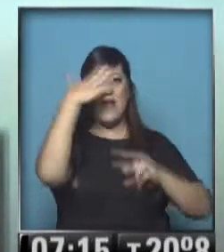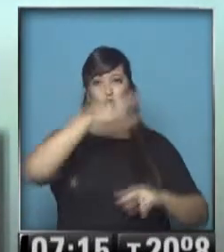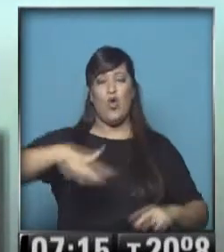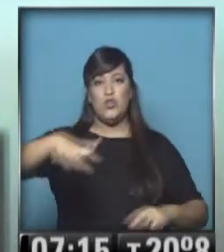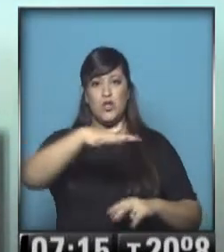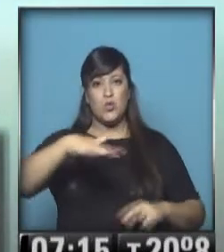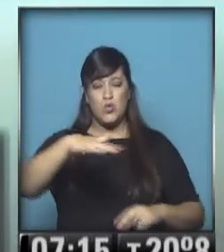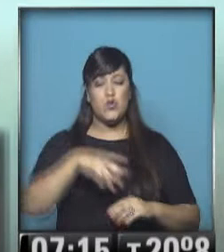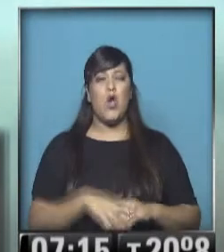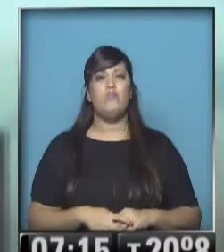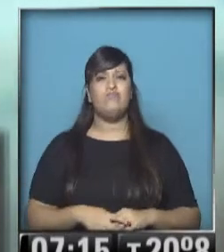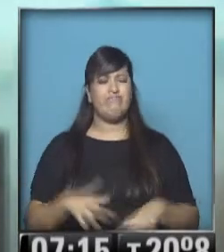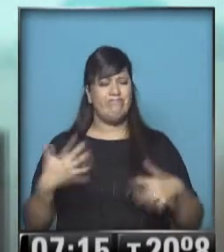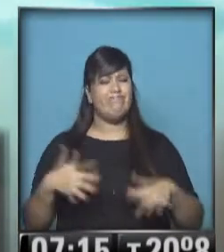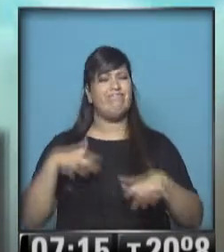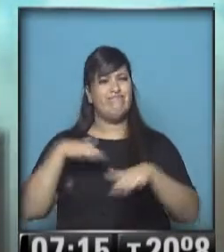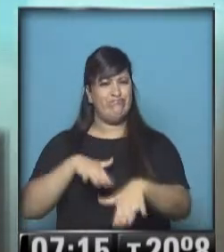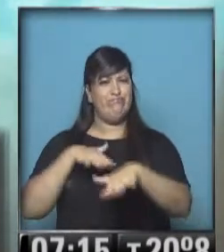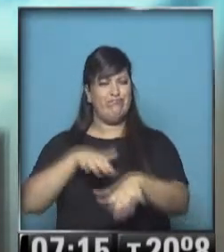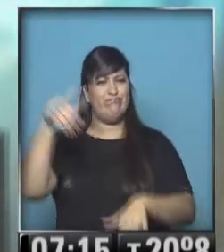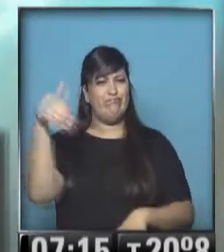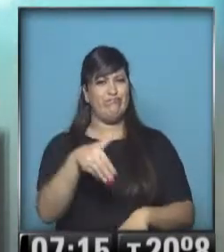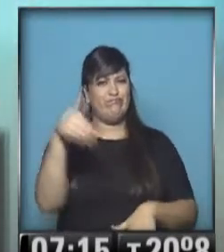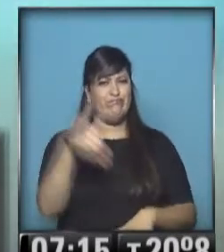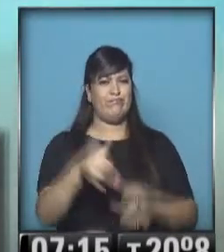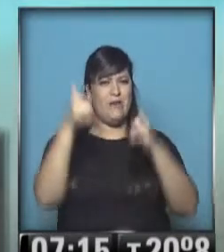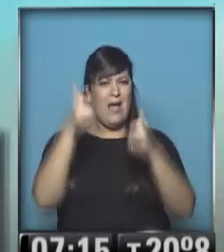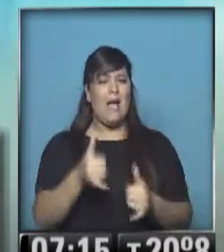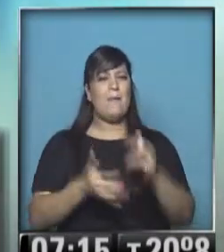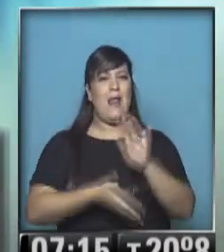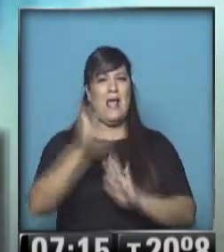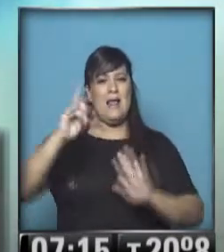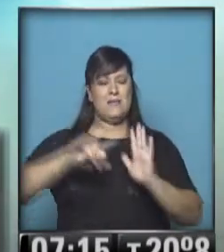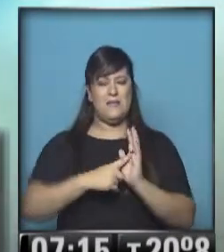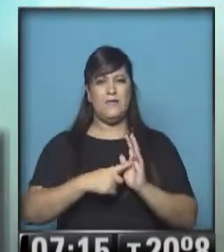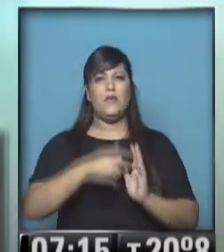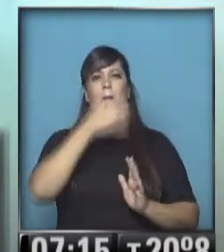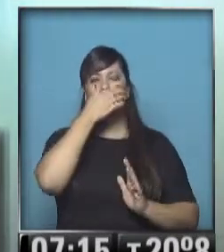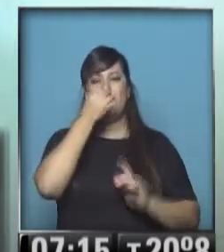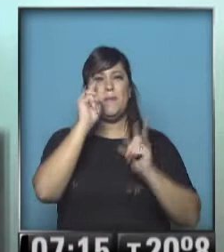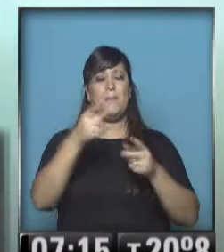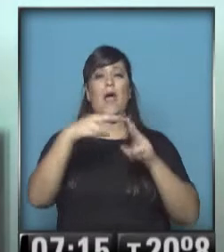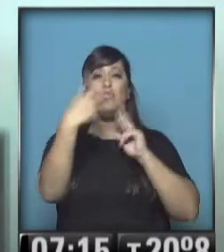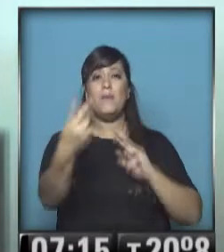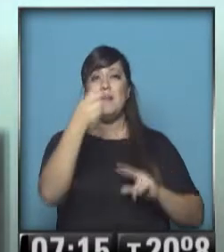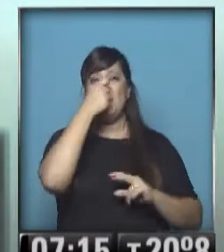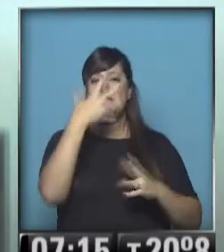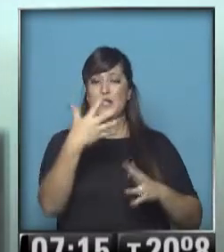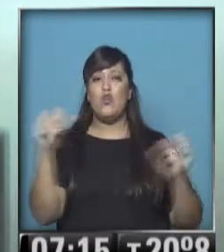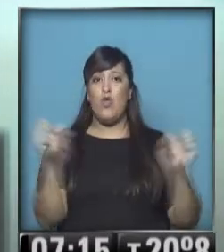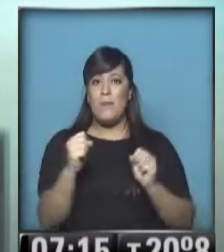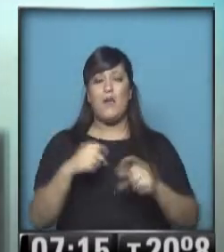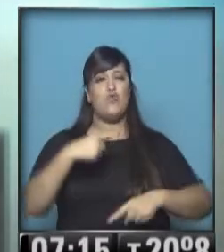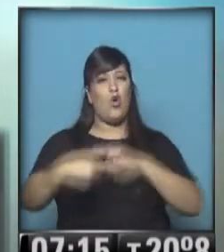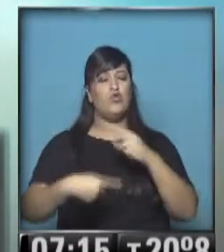de enlace de transición muy lenta, ya con demoras también hacia el centro de la ciudad. Recuerden que sobre la autopista 25 de Mayo continúan